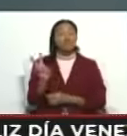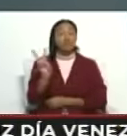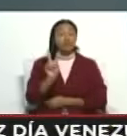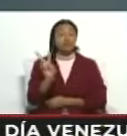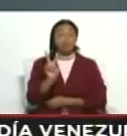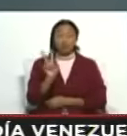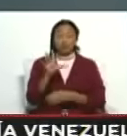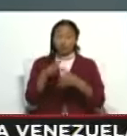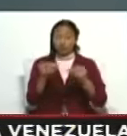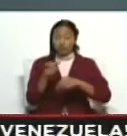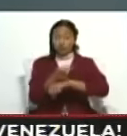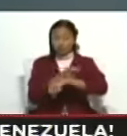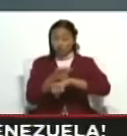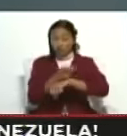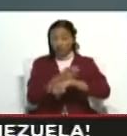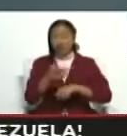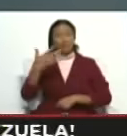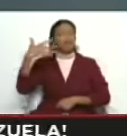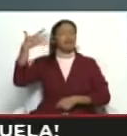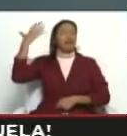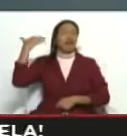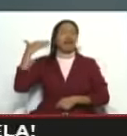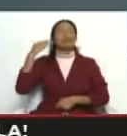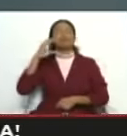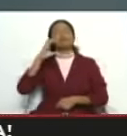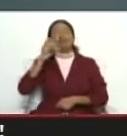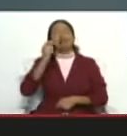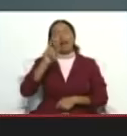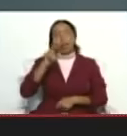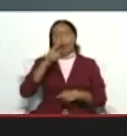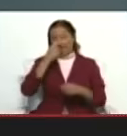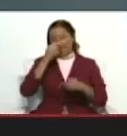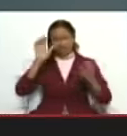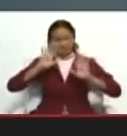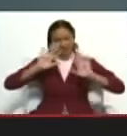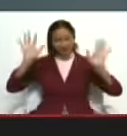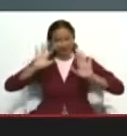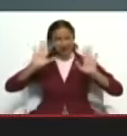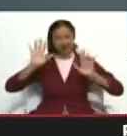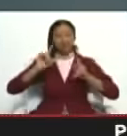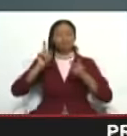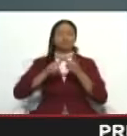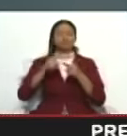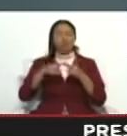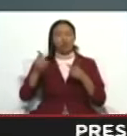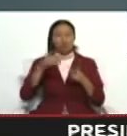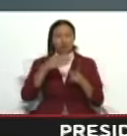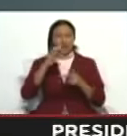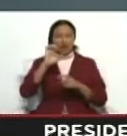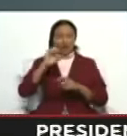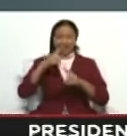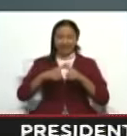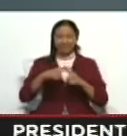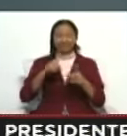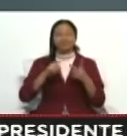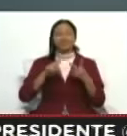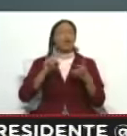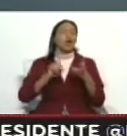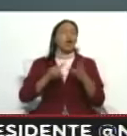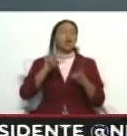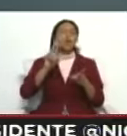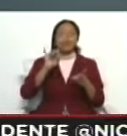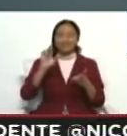los gobiernos de la Cuarta República, de Carlos Andrés Pérez, de Lucinchi, de Luis Herrera,